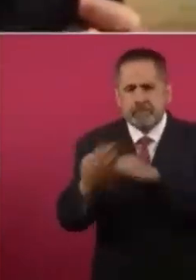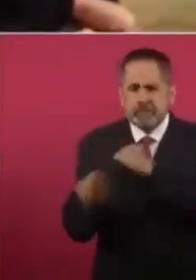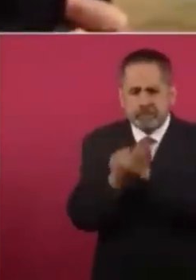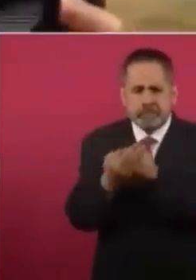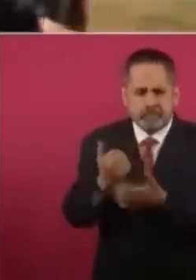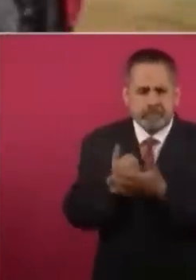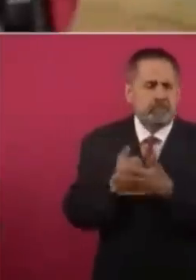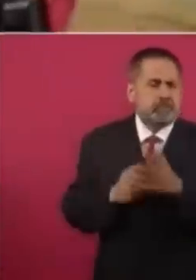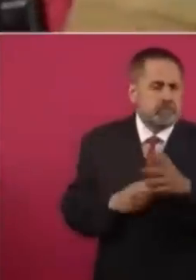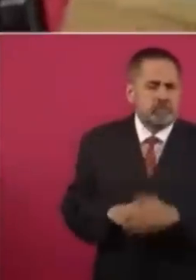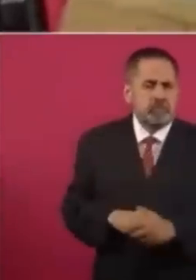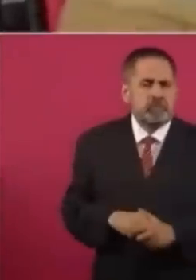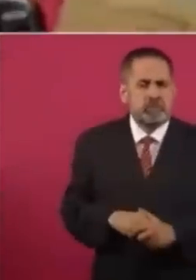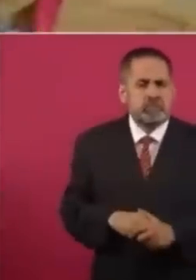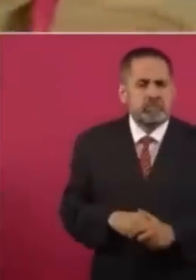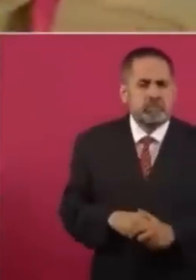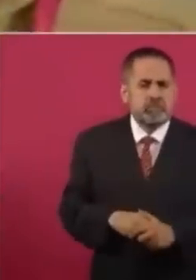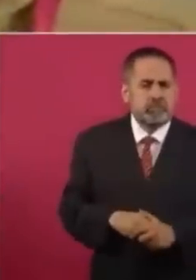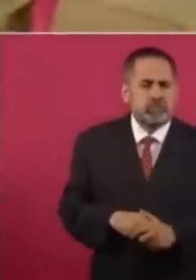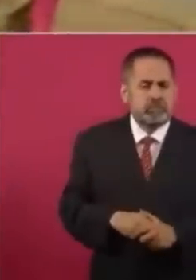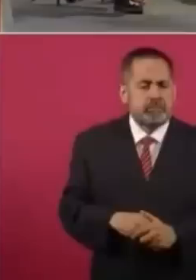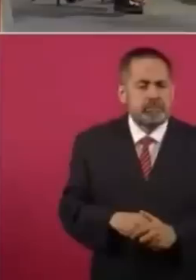me defienda, señor. A lo mejor,